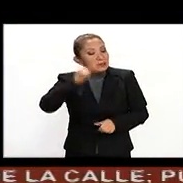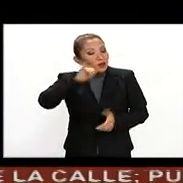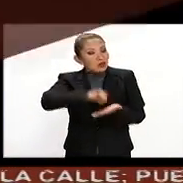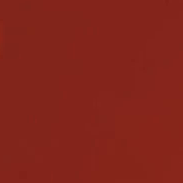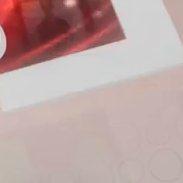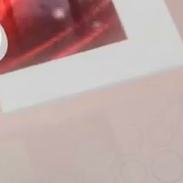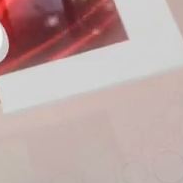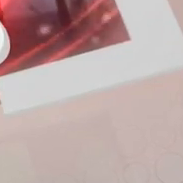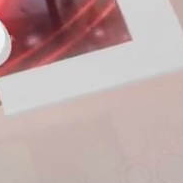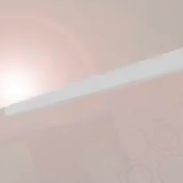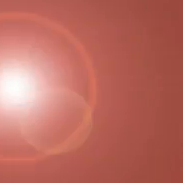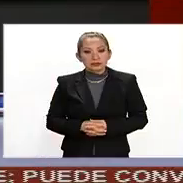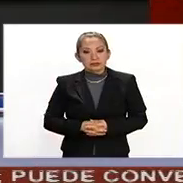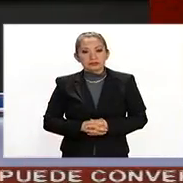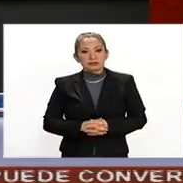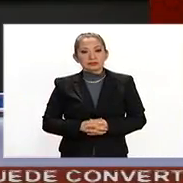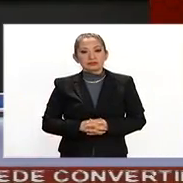Nueva York.